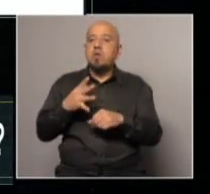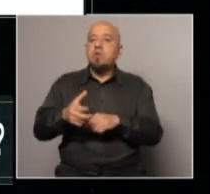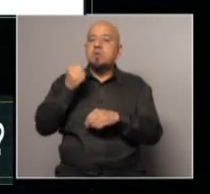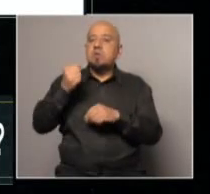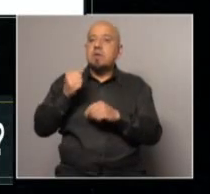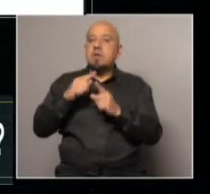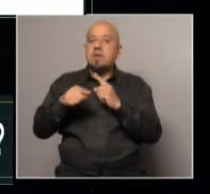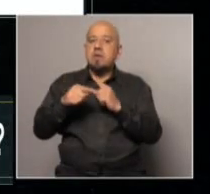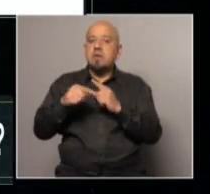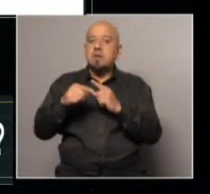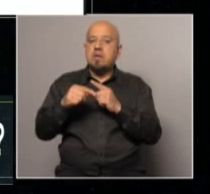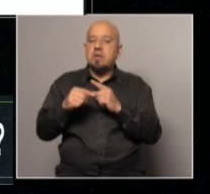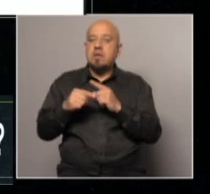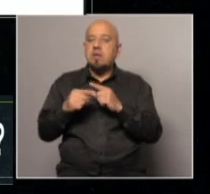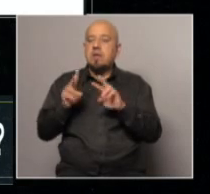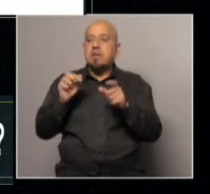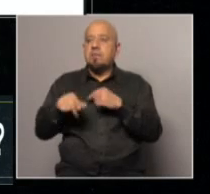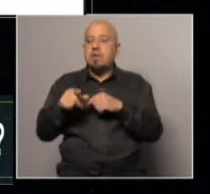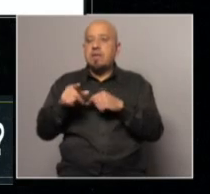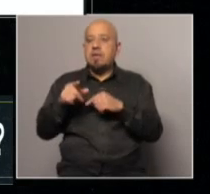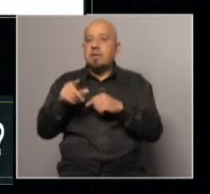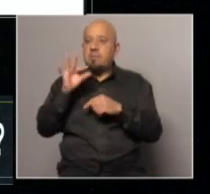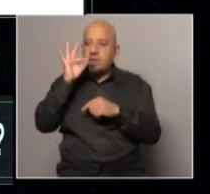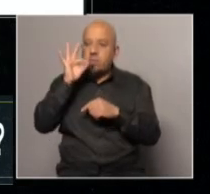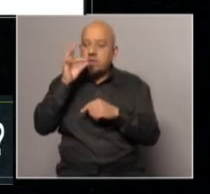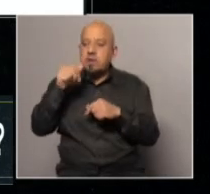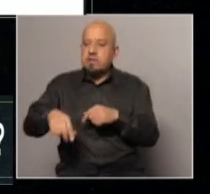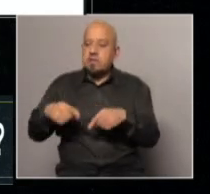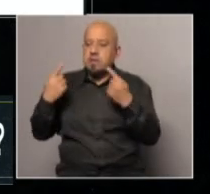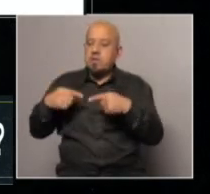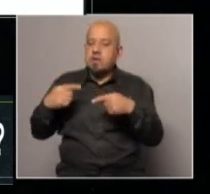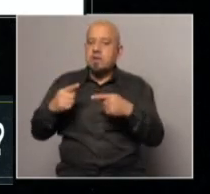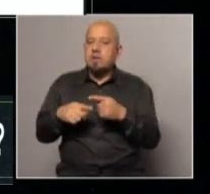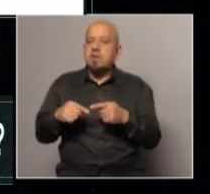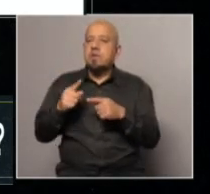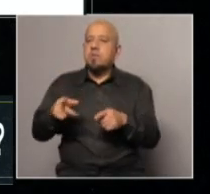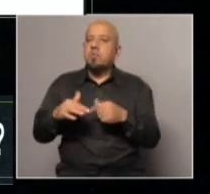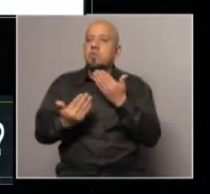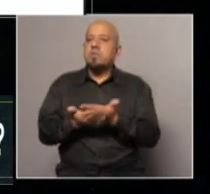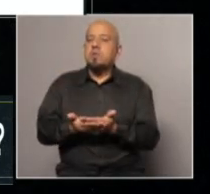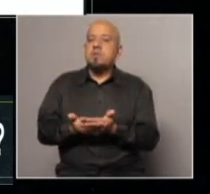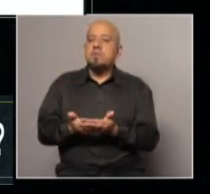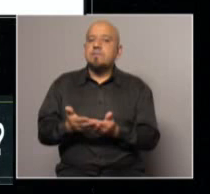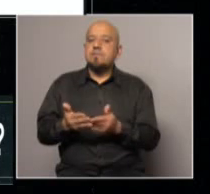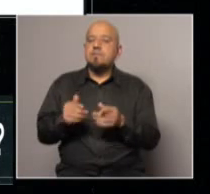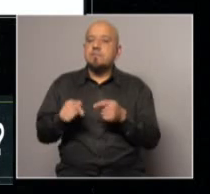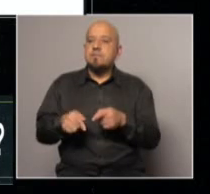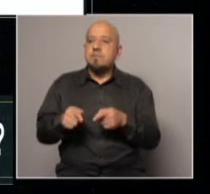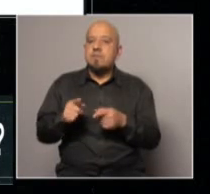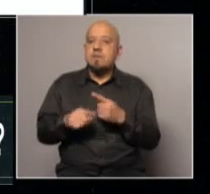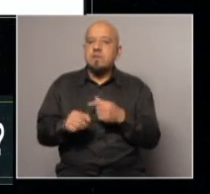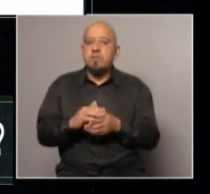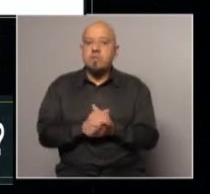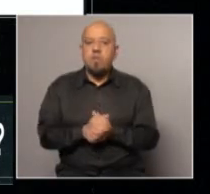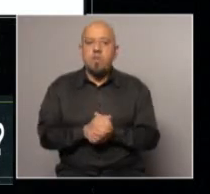cannabis, siempre en el mercado ilegal. ¿Se va a dar este debate? ¿Cómo se planta la Junta con respecto a esta posibilidad?